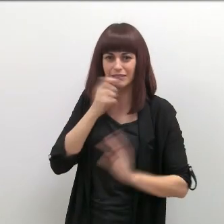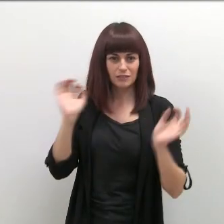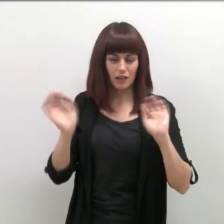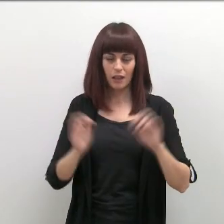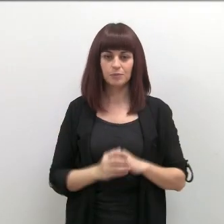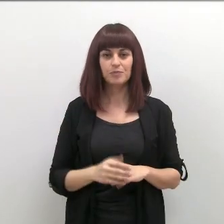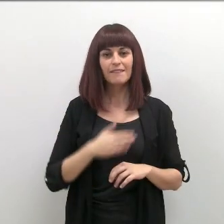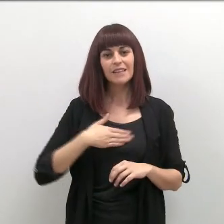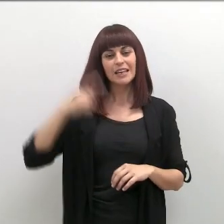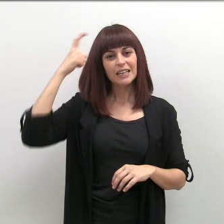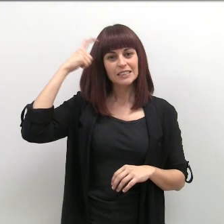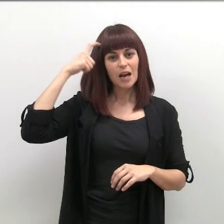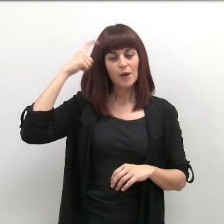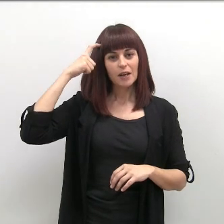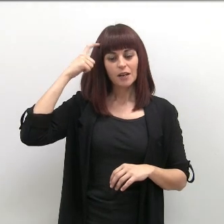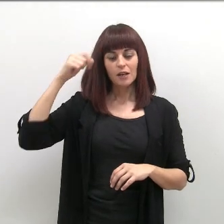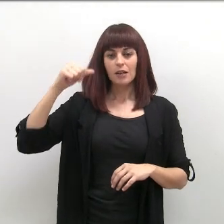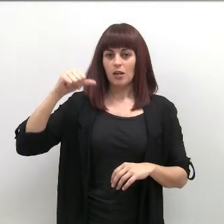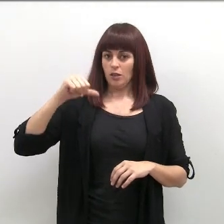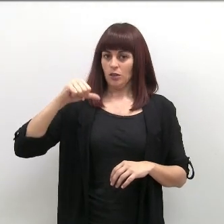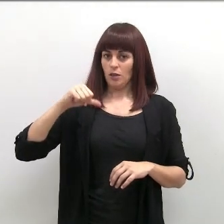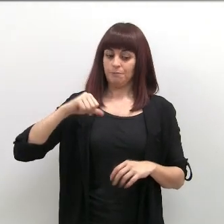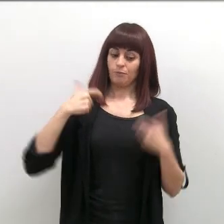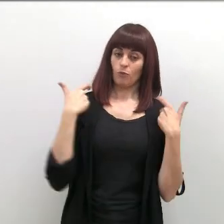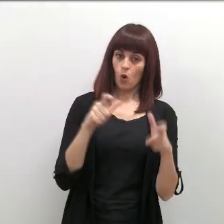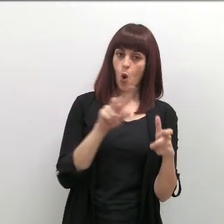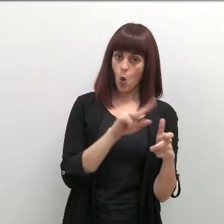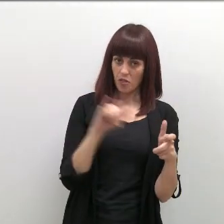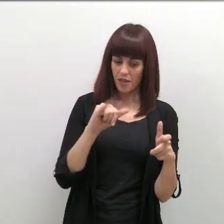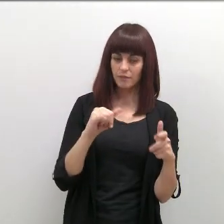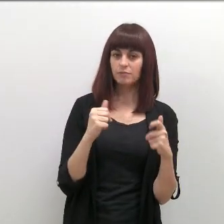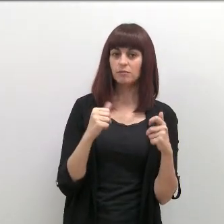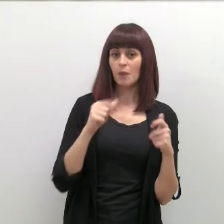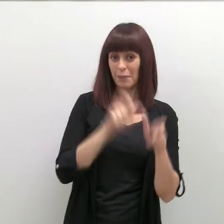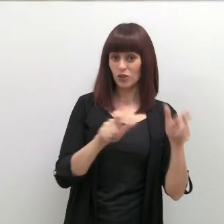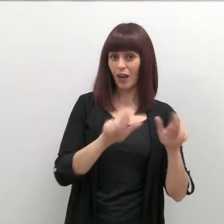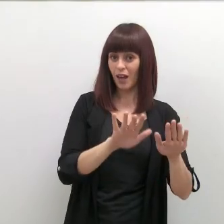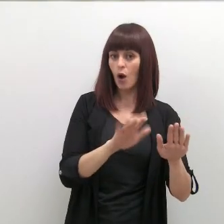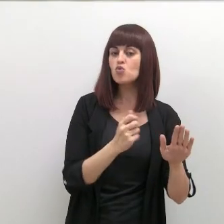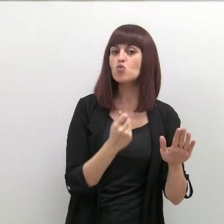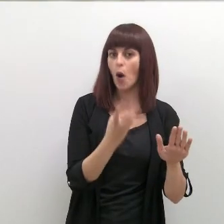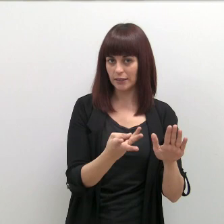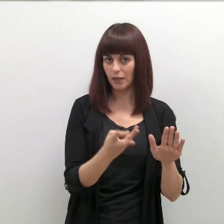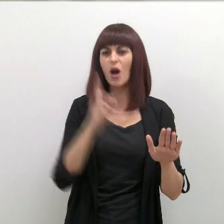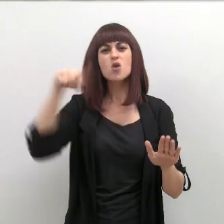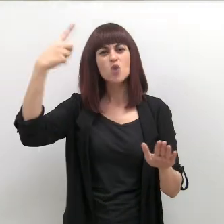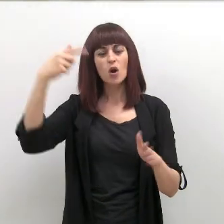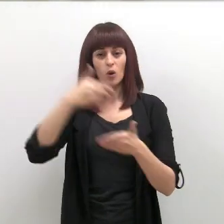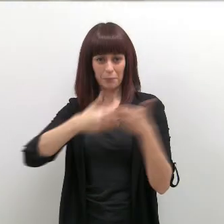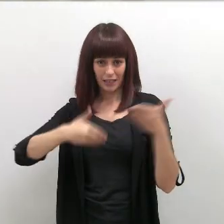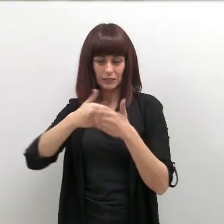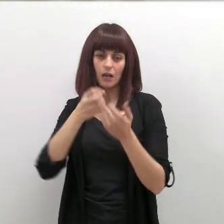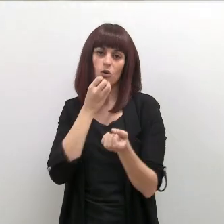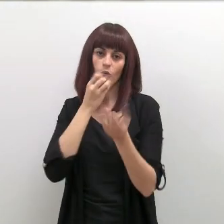datos de ocupación de ingresados por COVID en planta y en UCI de los hospitales de la región. También os lo va a pasar prensa de la